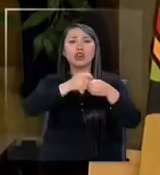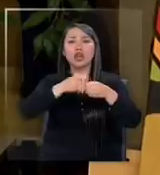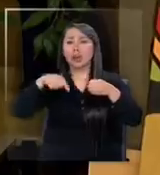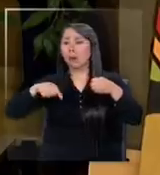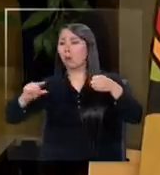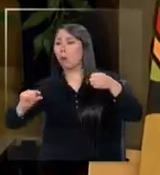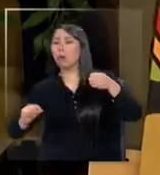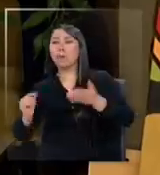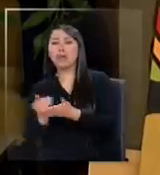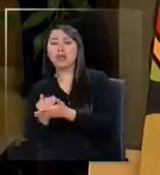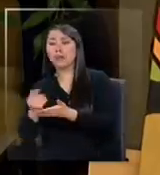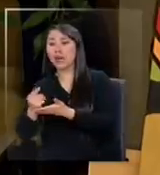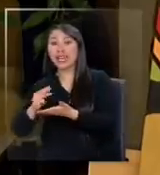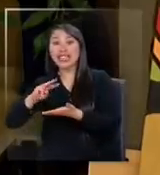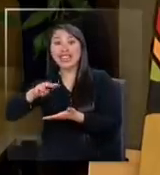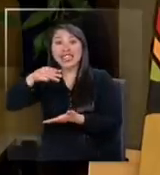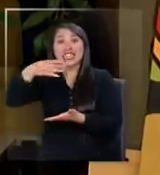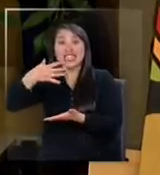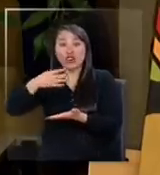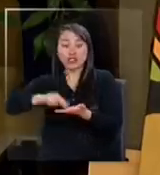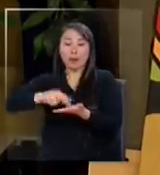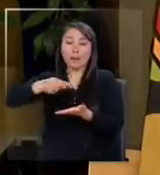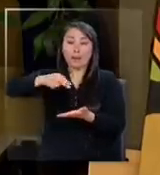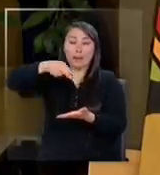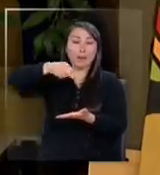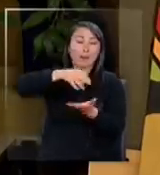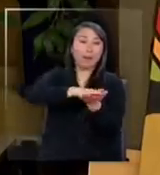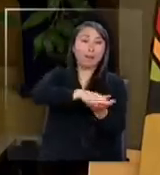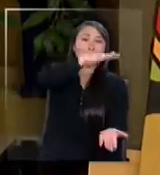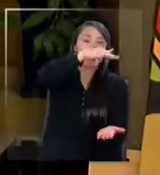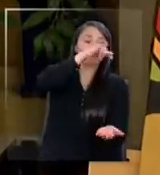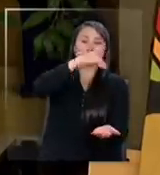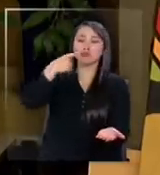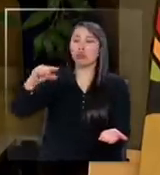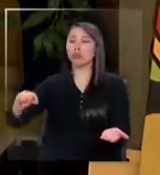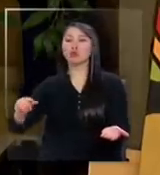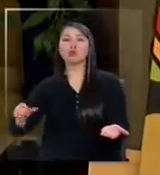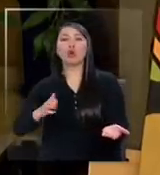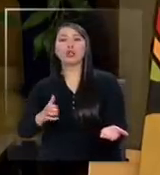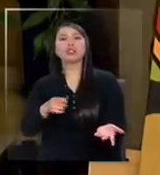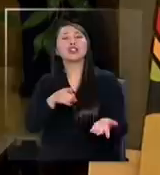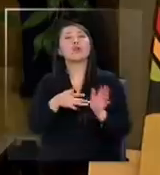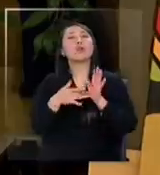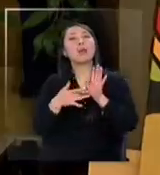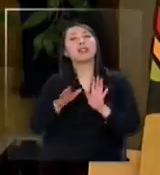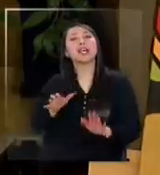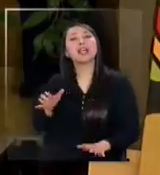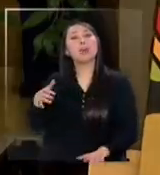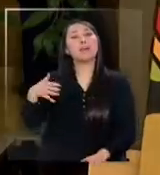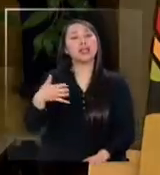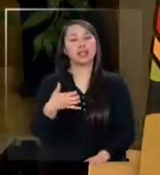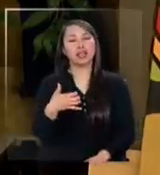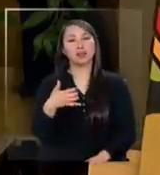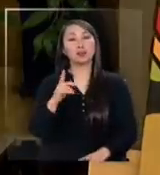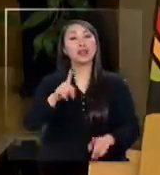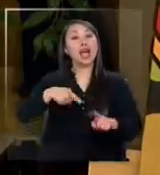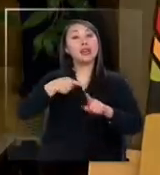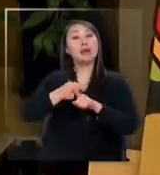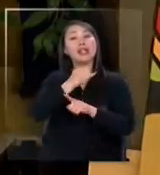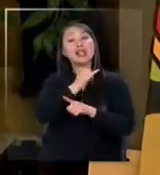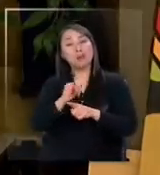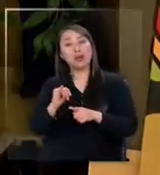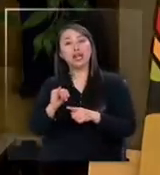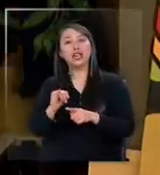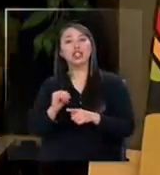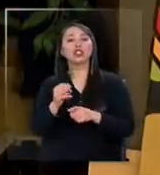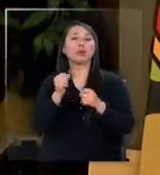veces. Entonces yo creo que ahí hay un gesto ético, un gesto de empatía que tenemos que dar. Y acto seguido aprobar no sé, yo